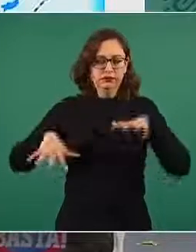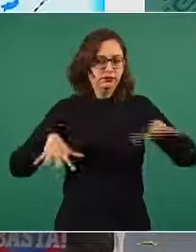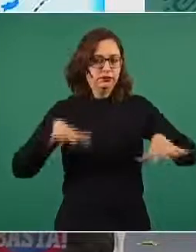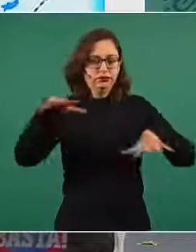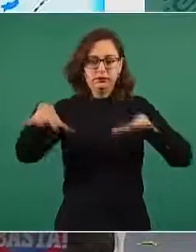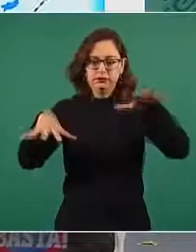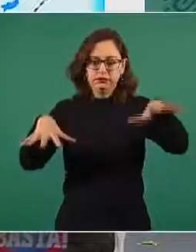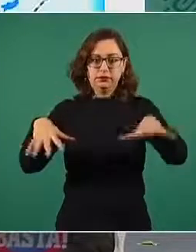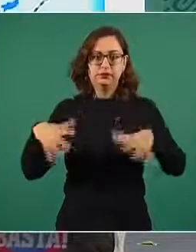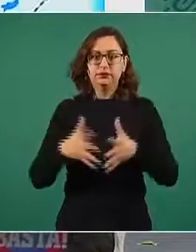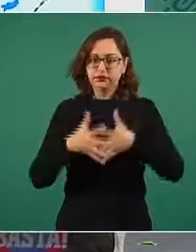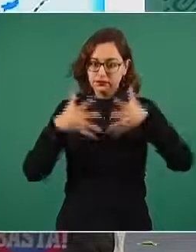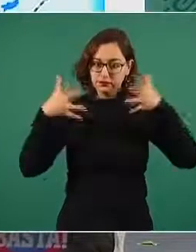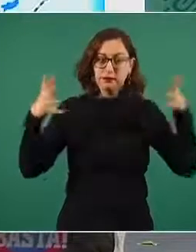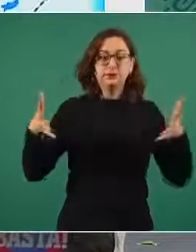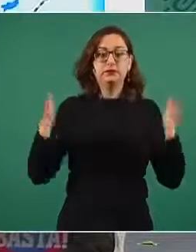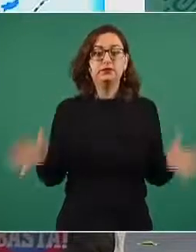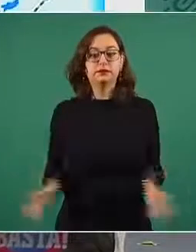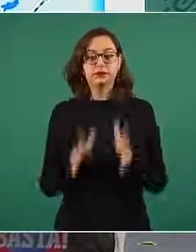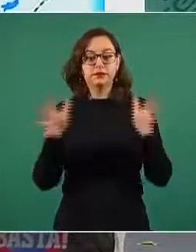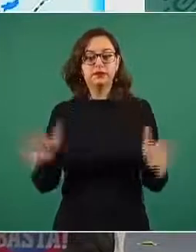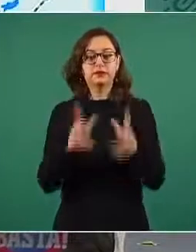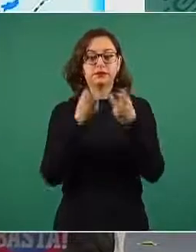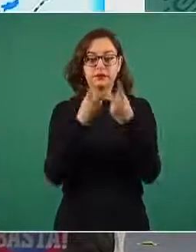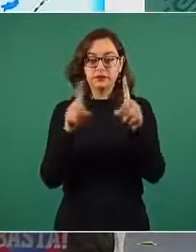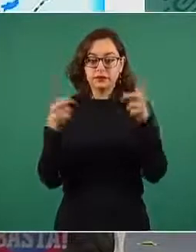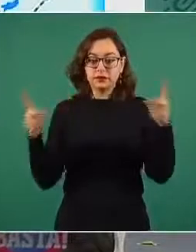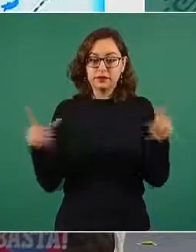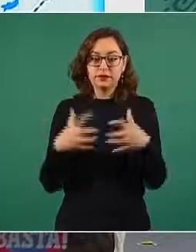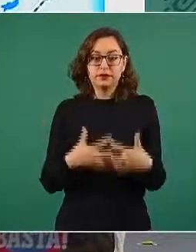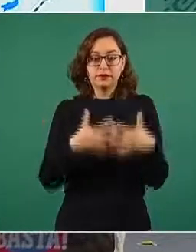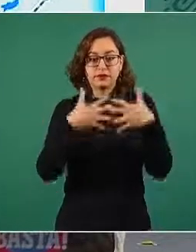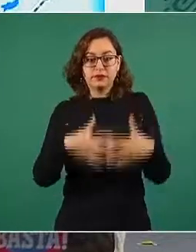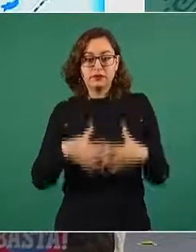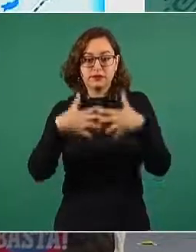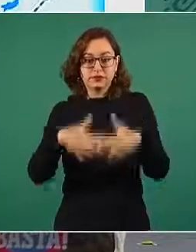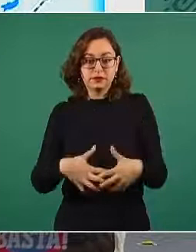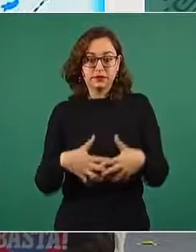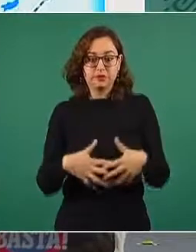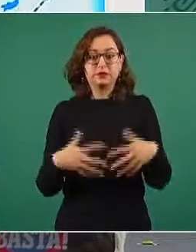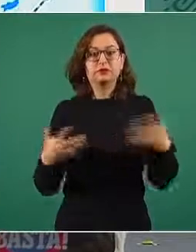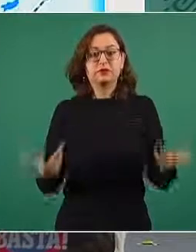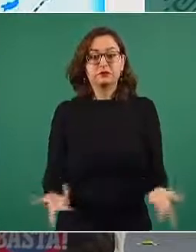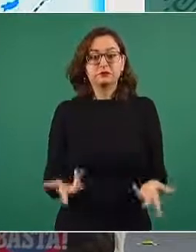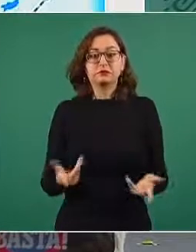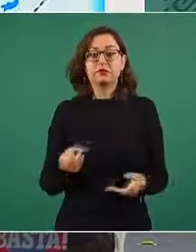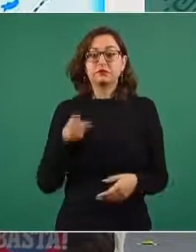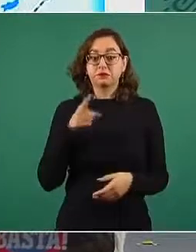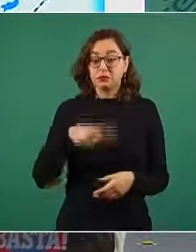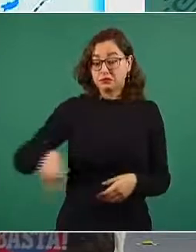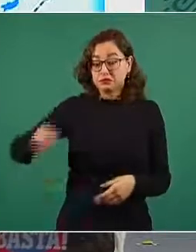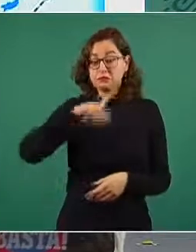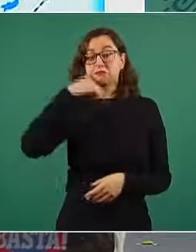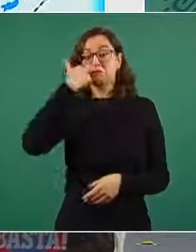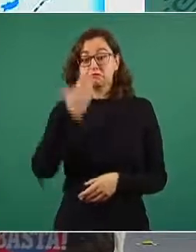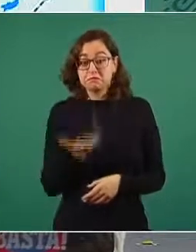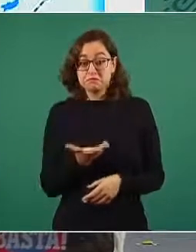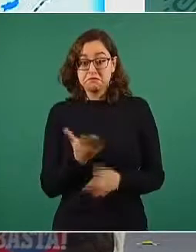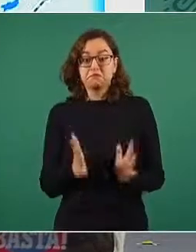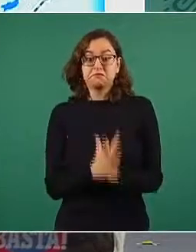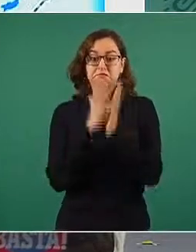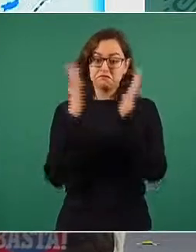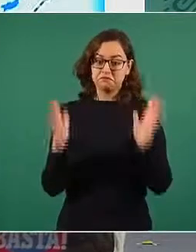Las empresas que se quieran ubicar en estos parques industriales van a tener subsidios